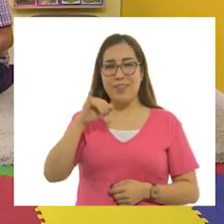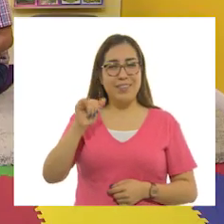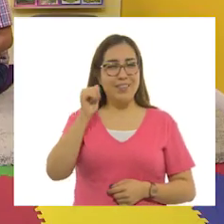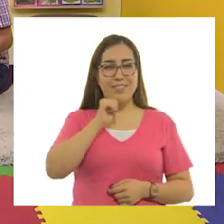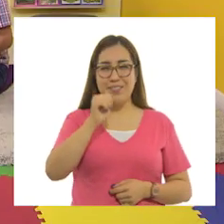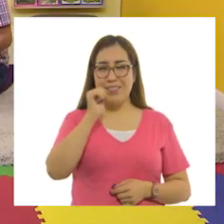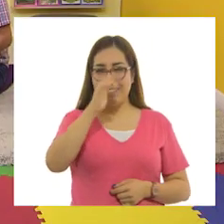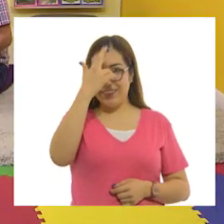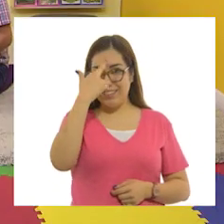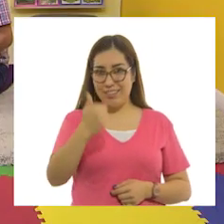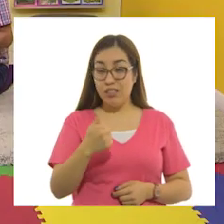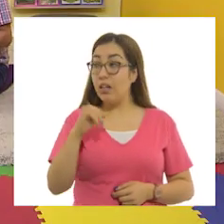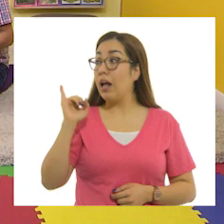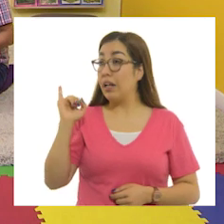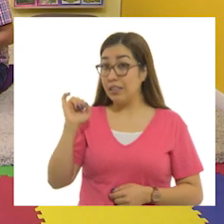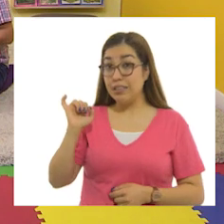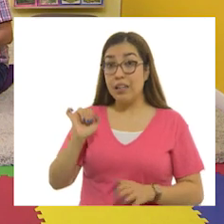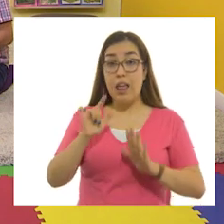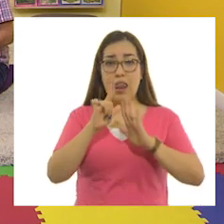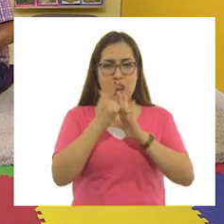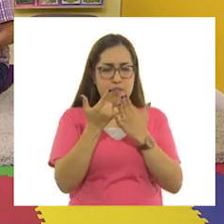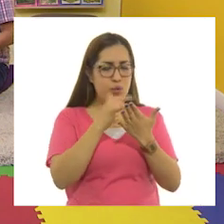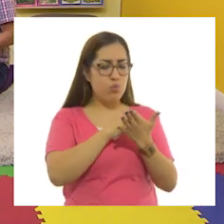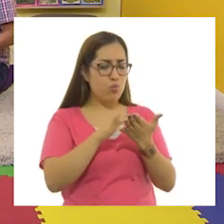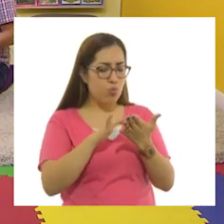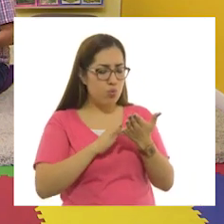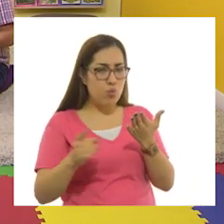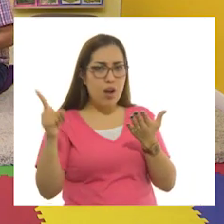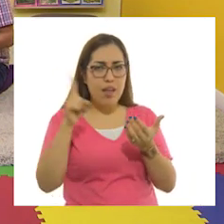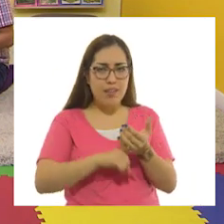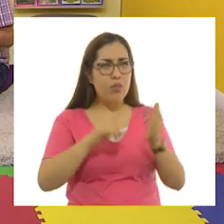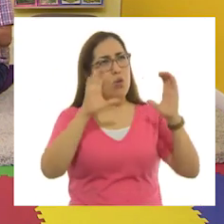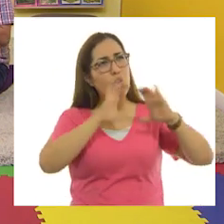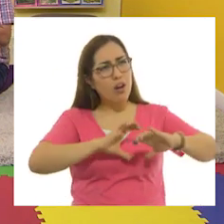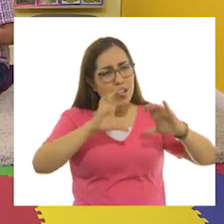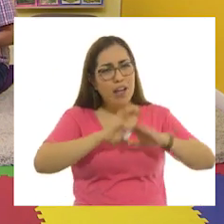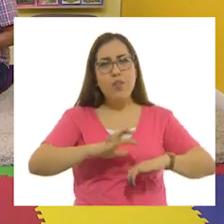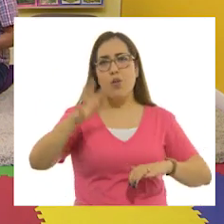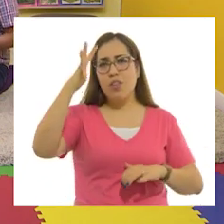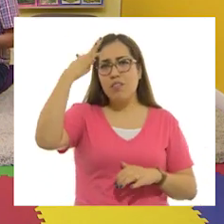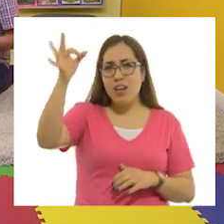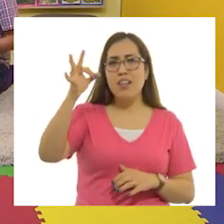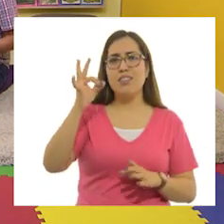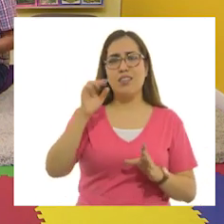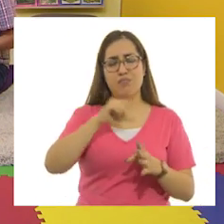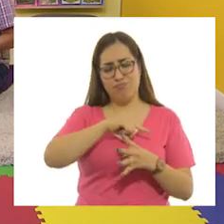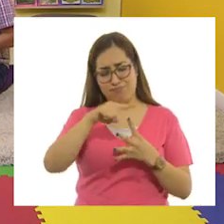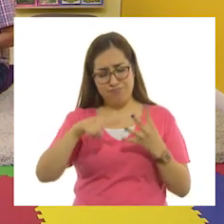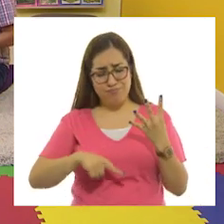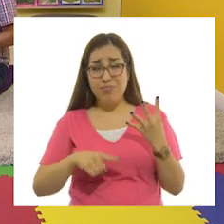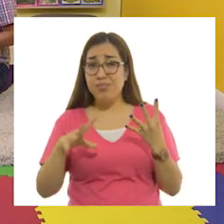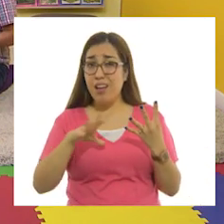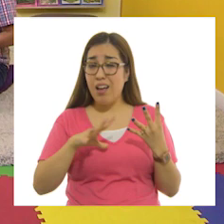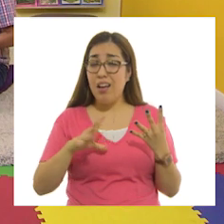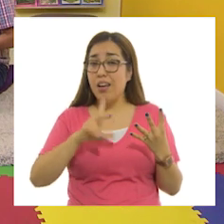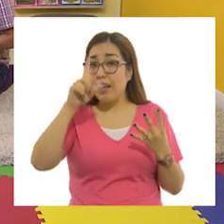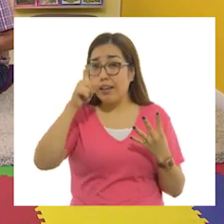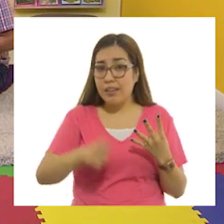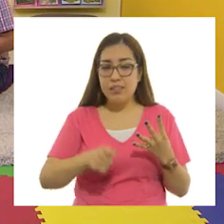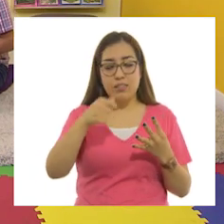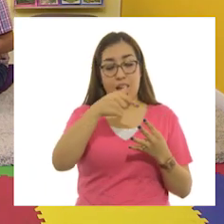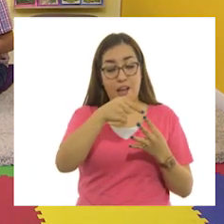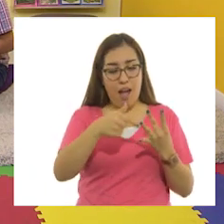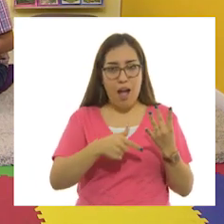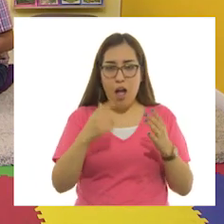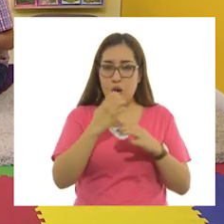en todas sus formas cuentos leyendas cantos rimas o adivinanzas nos ofrece esa oportunidad para nombrar